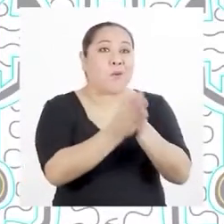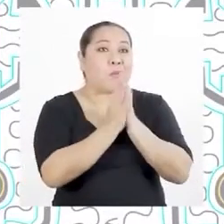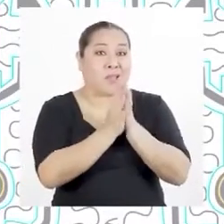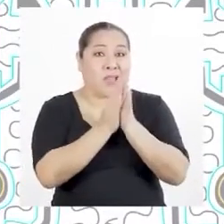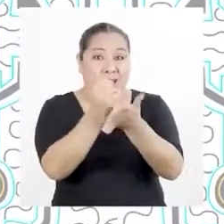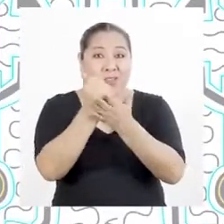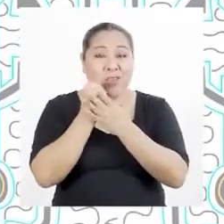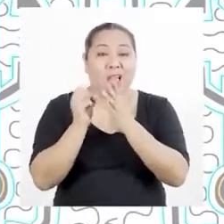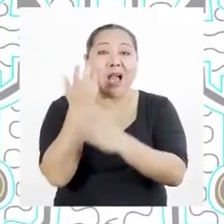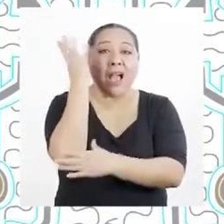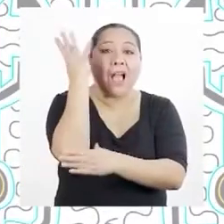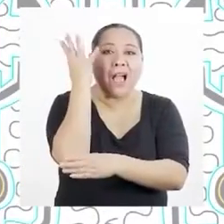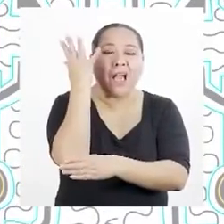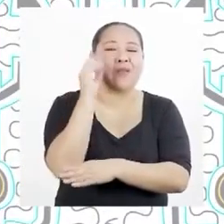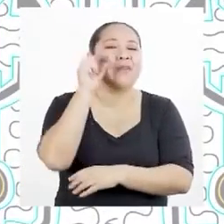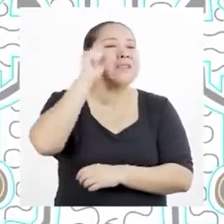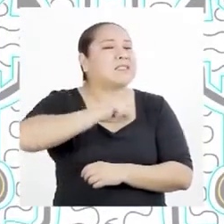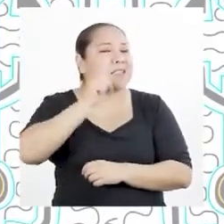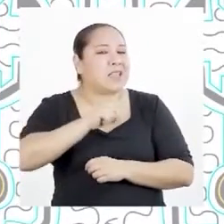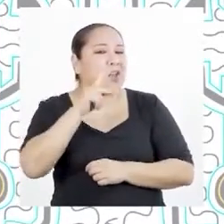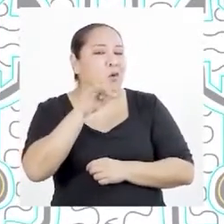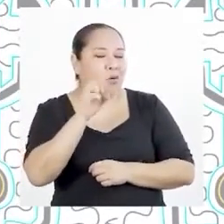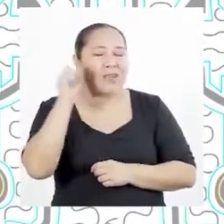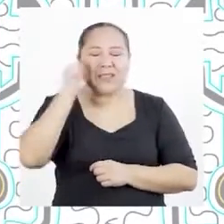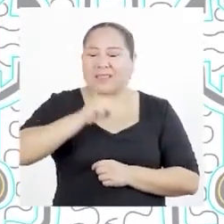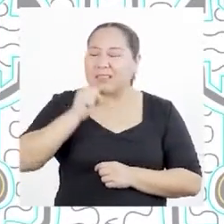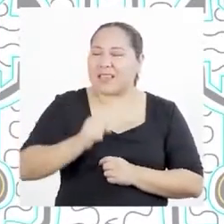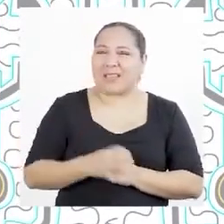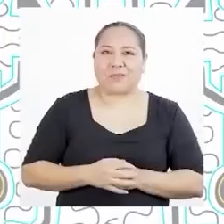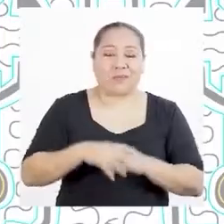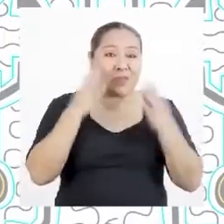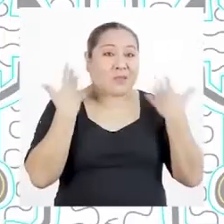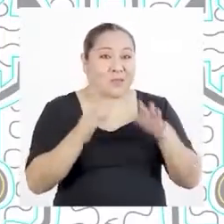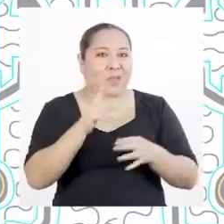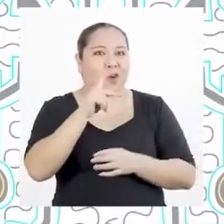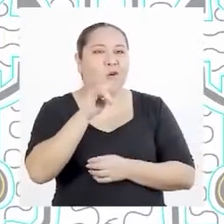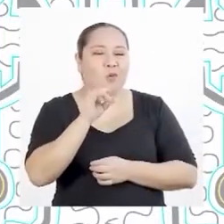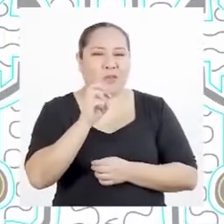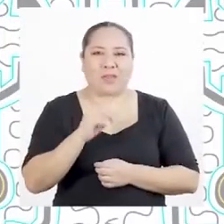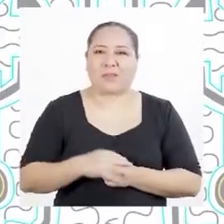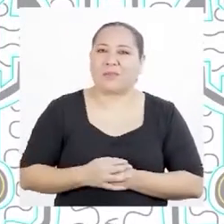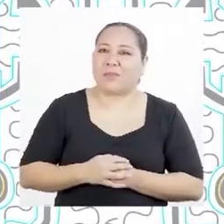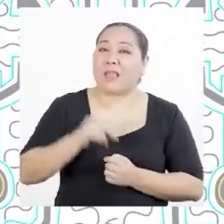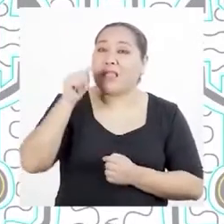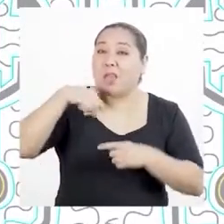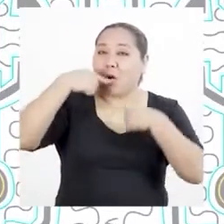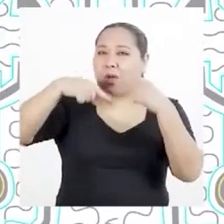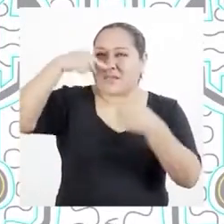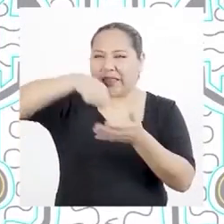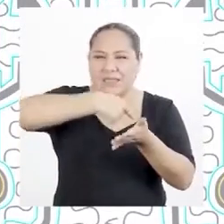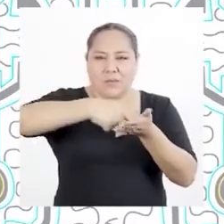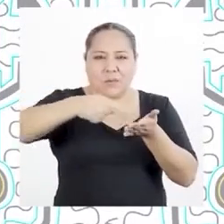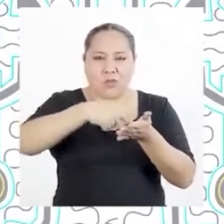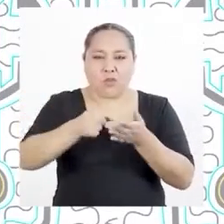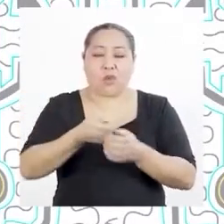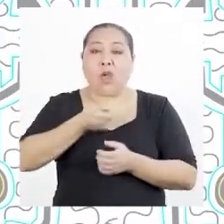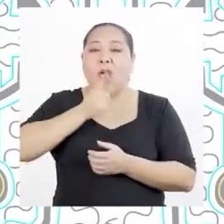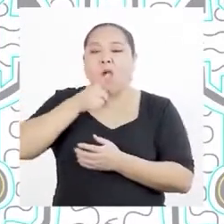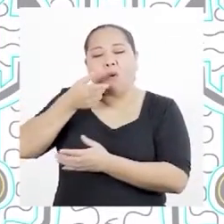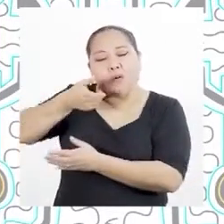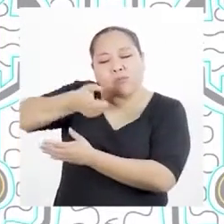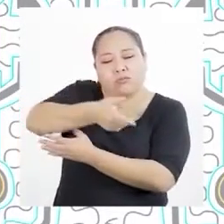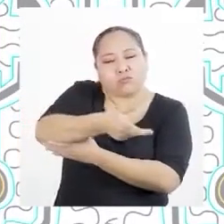árbol! Sí, gracias, Cubi. ¡Excelente, Cubi! Te cuento que esta semana estuve regando el árbol